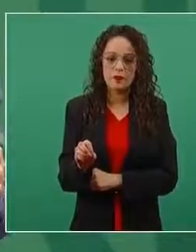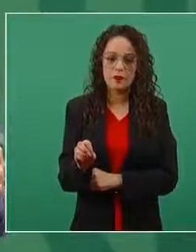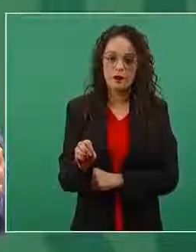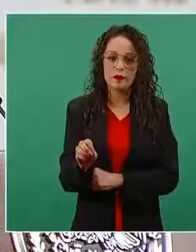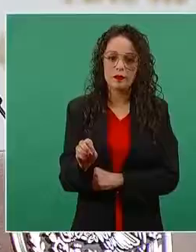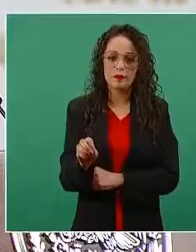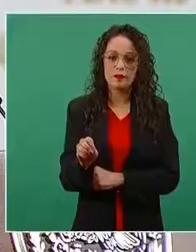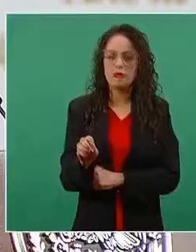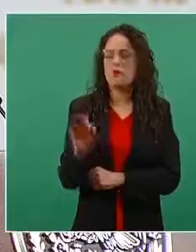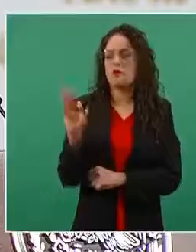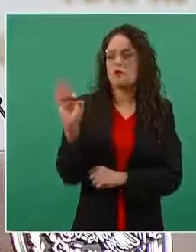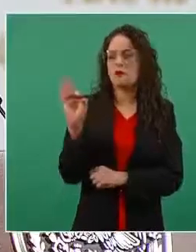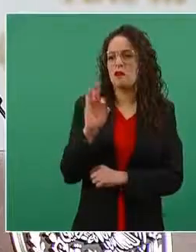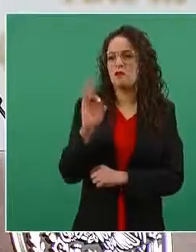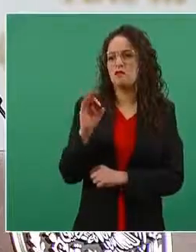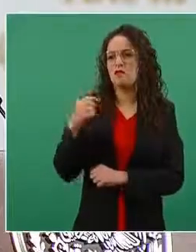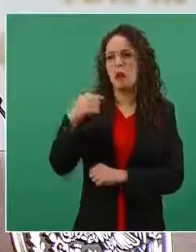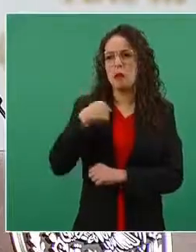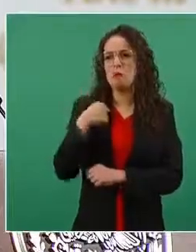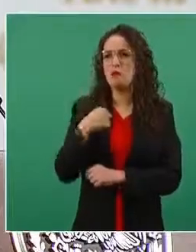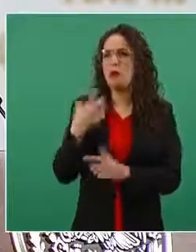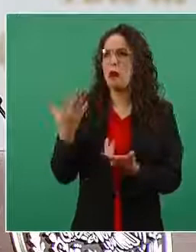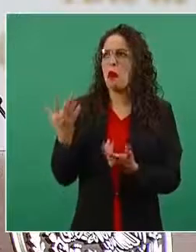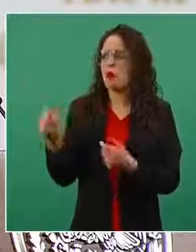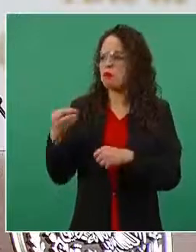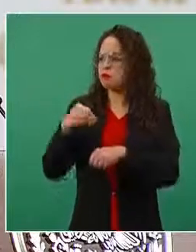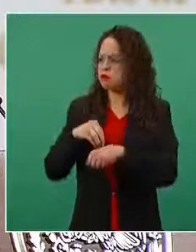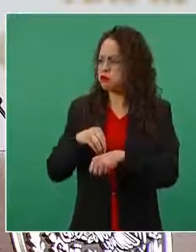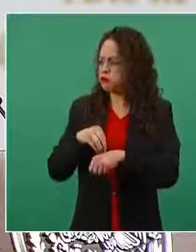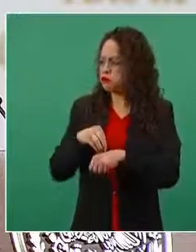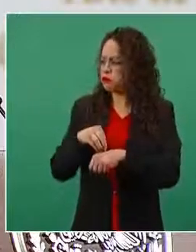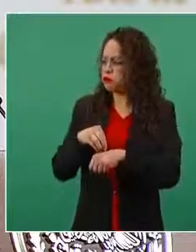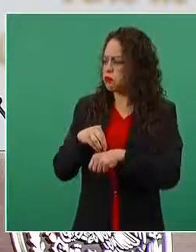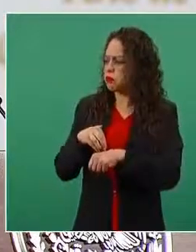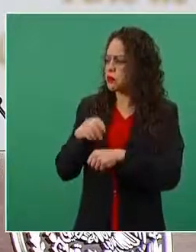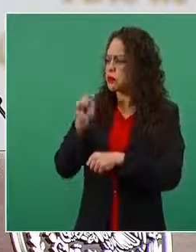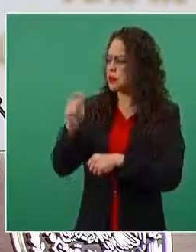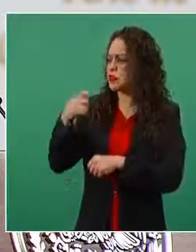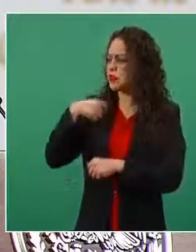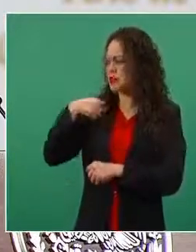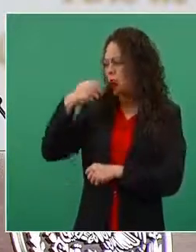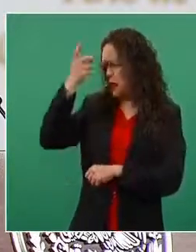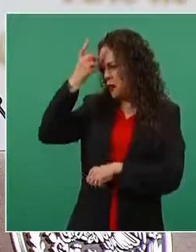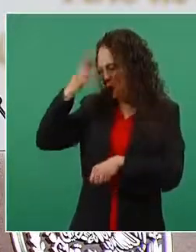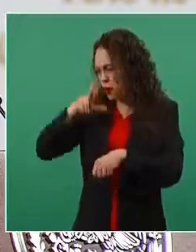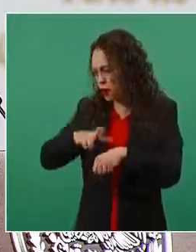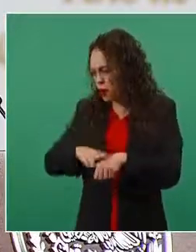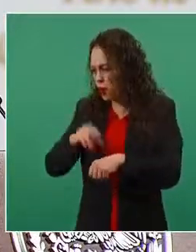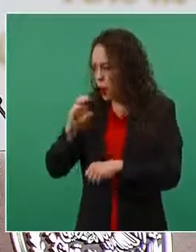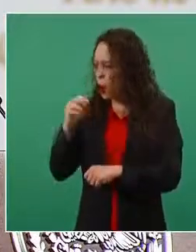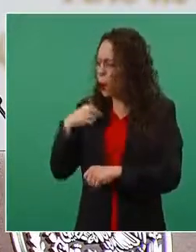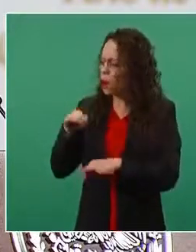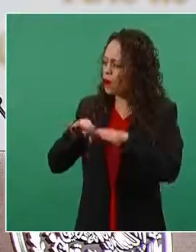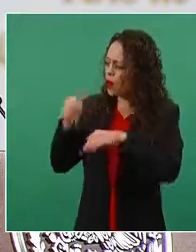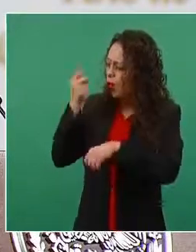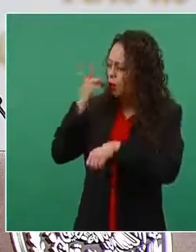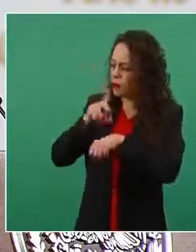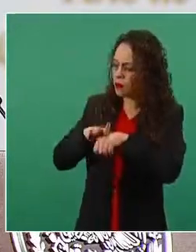de la administración pública, de ser dirigente,